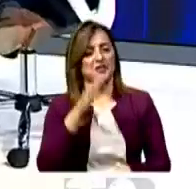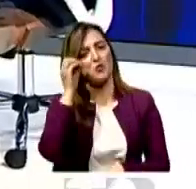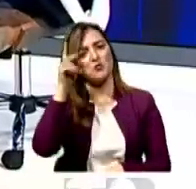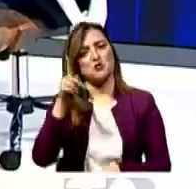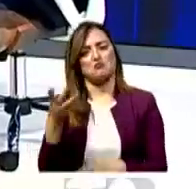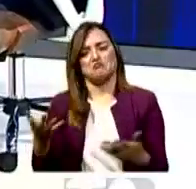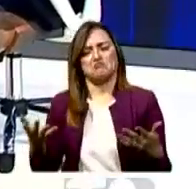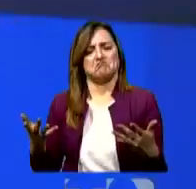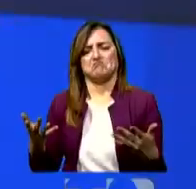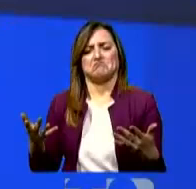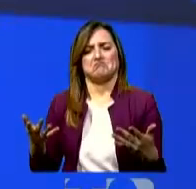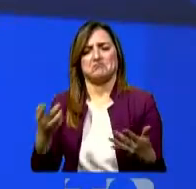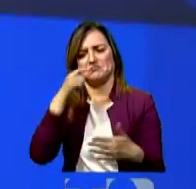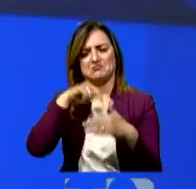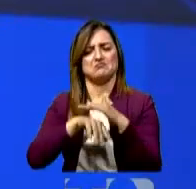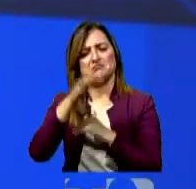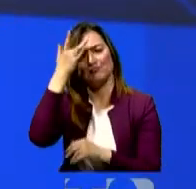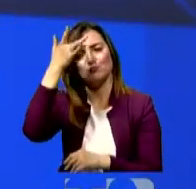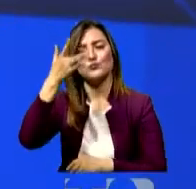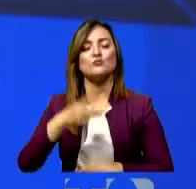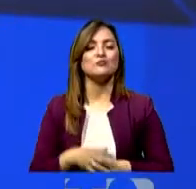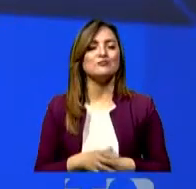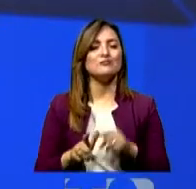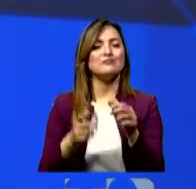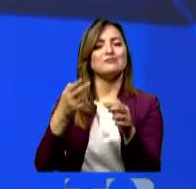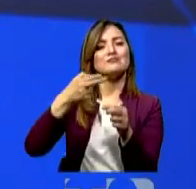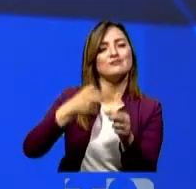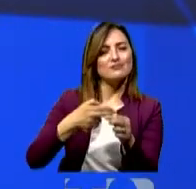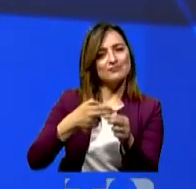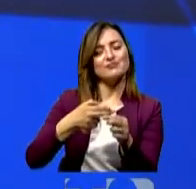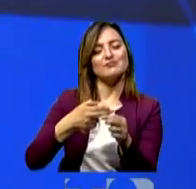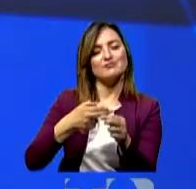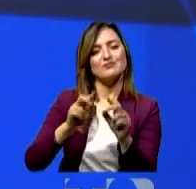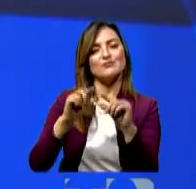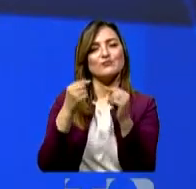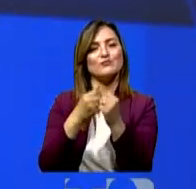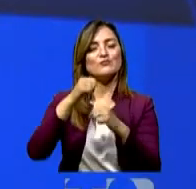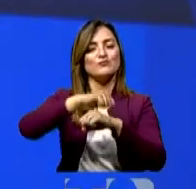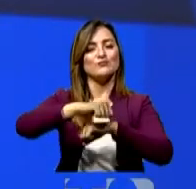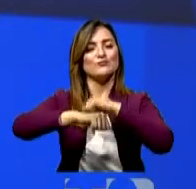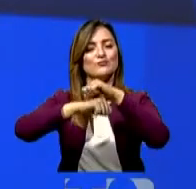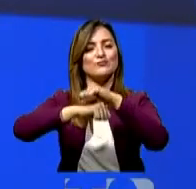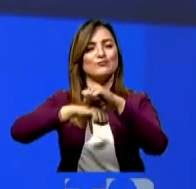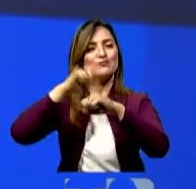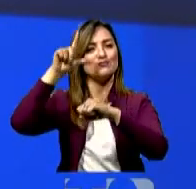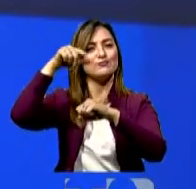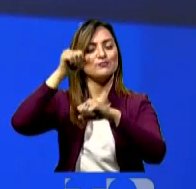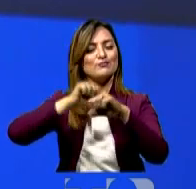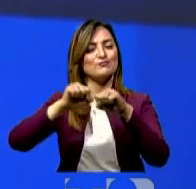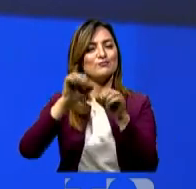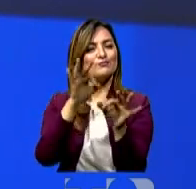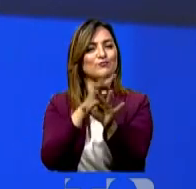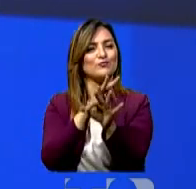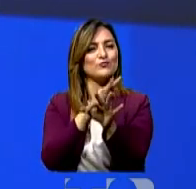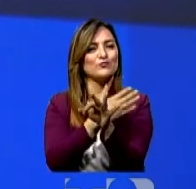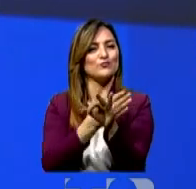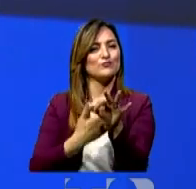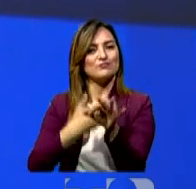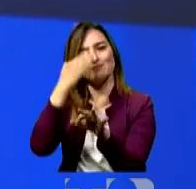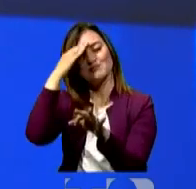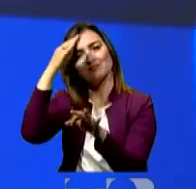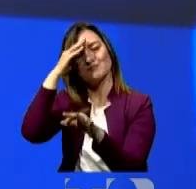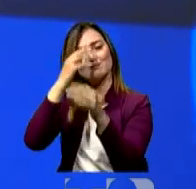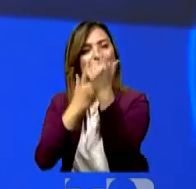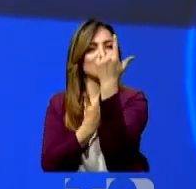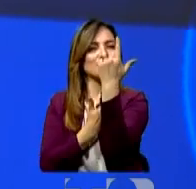gobierno porque parte de los implicados son parte de la estructura del gobierno de la gestión de la función ejecutiva policía y fuerza